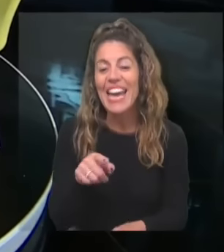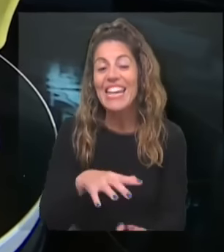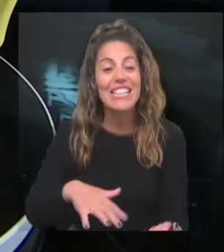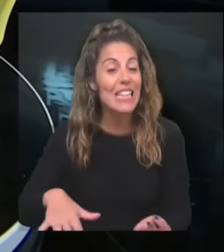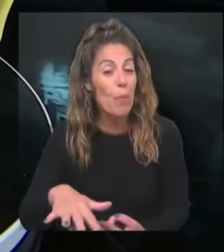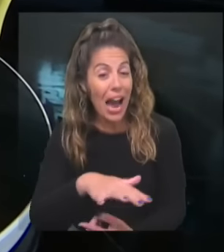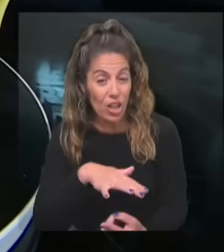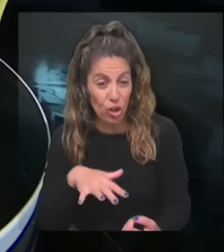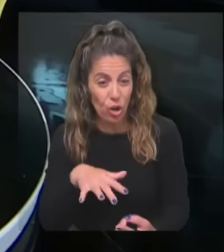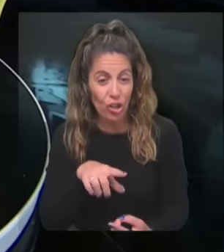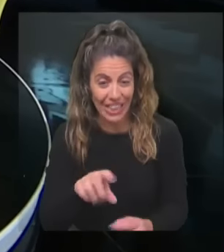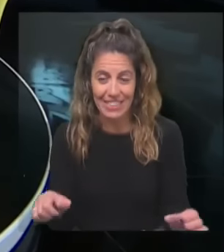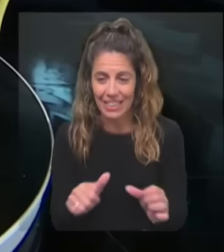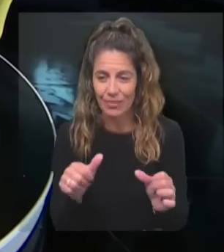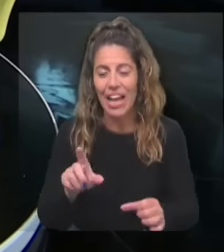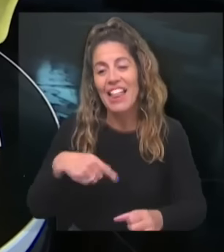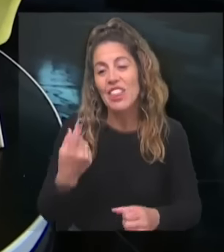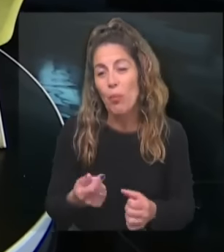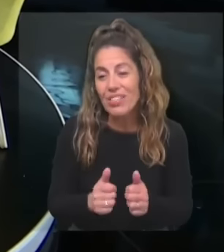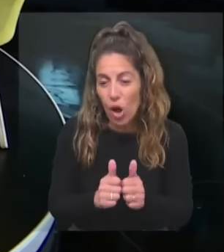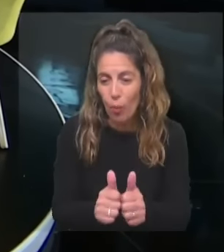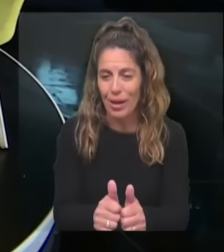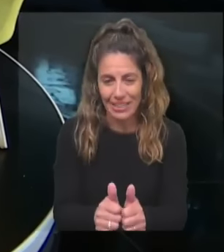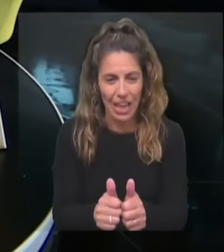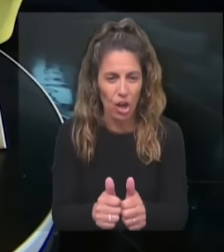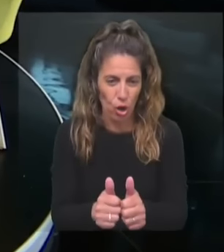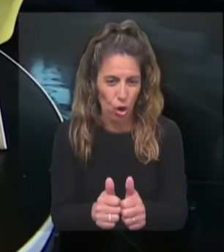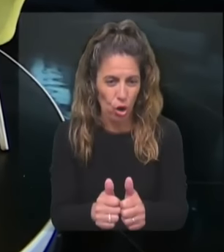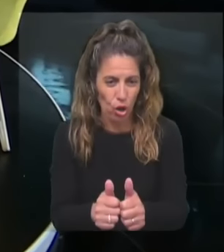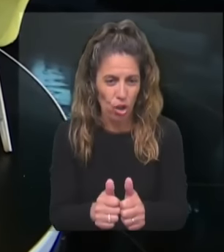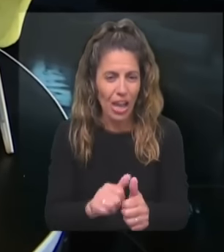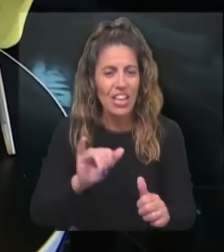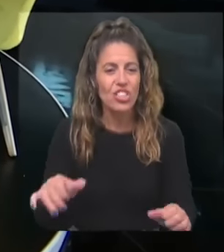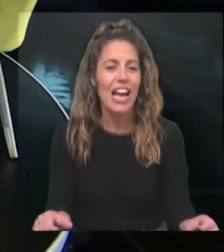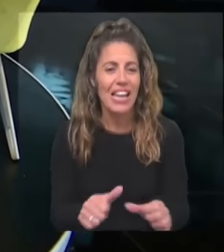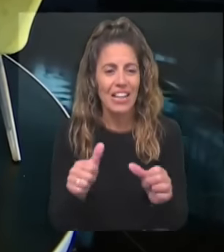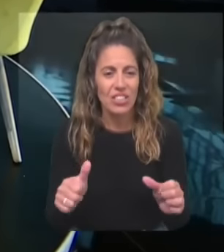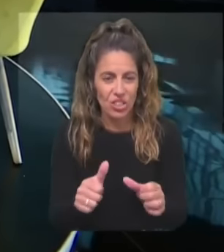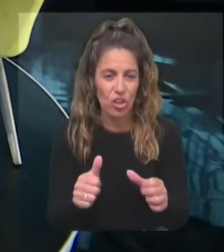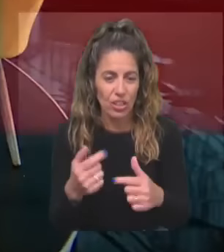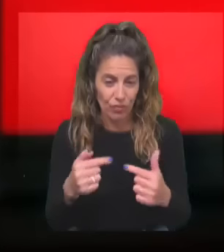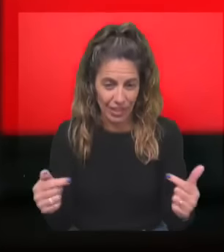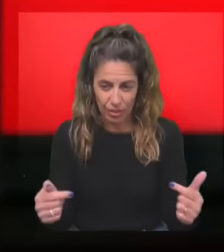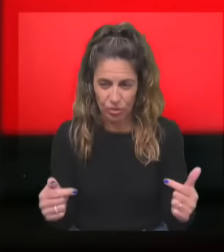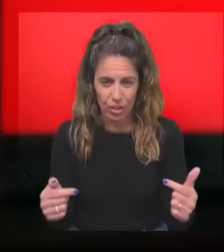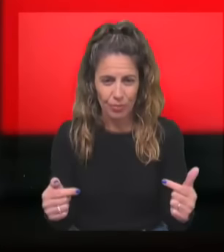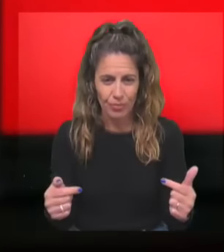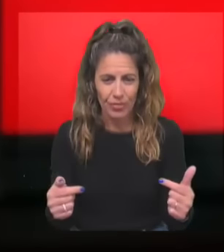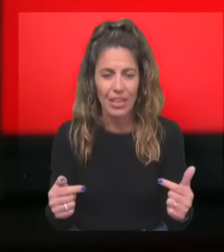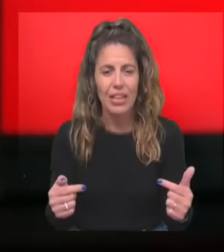marco, digamos, ¿no? Y después, claro, acompañarlo a través de yo creo que fue ya la acción del Zarpaje y demás. Pero